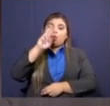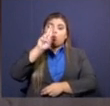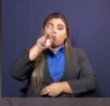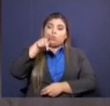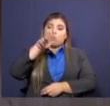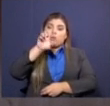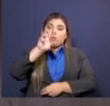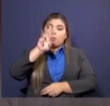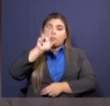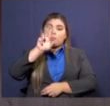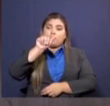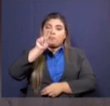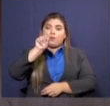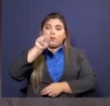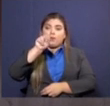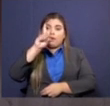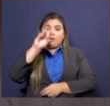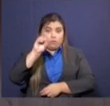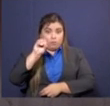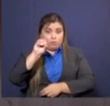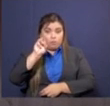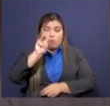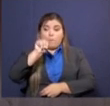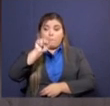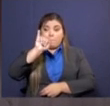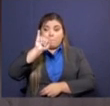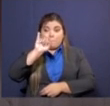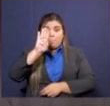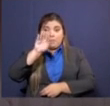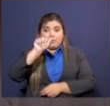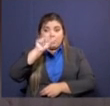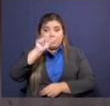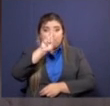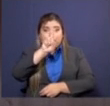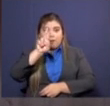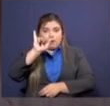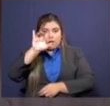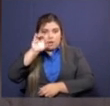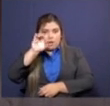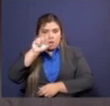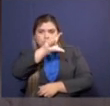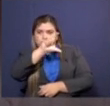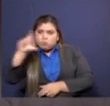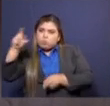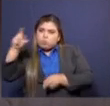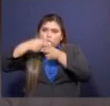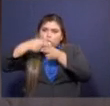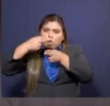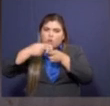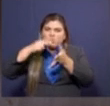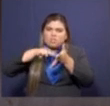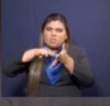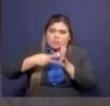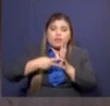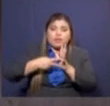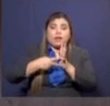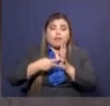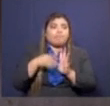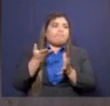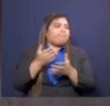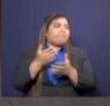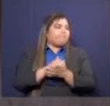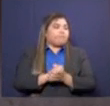Barrio. El plan Recuperando Mi Barrio, que consiste en la generación de empleos